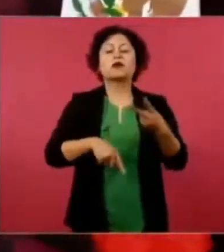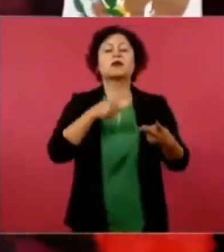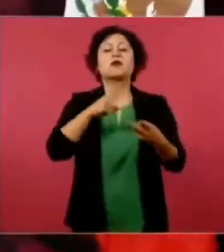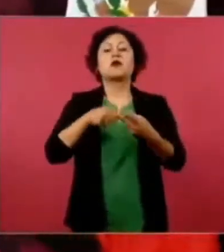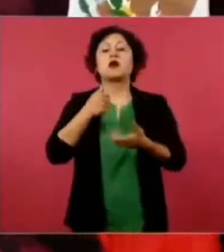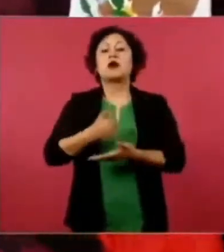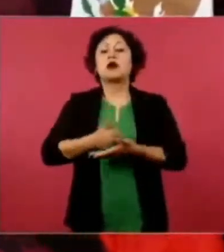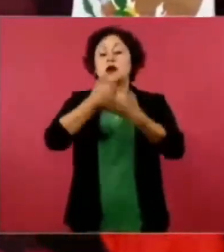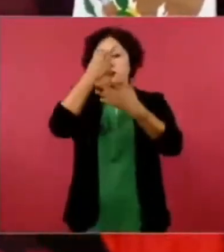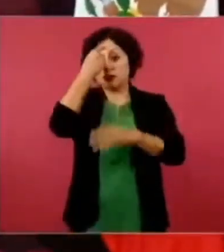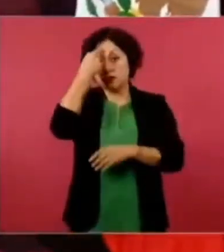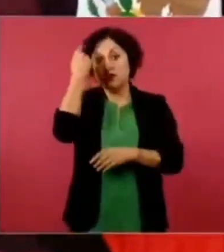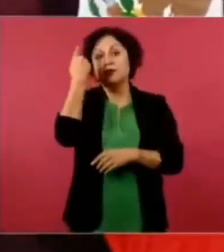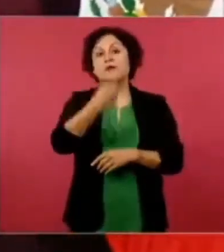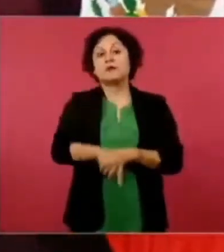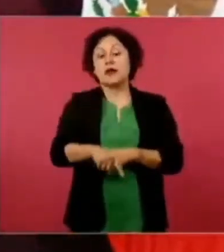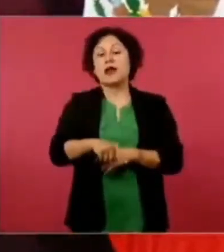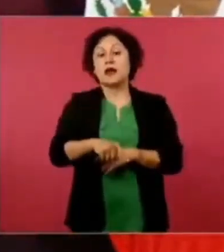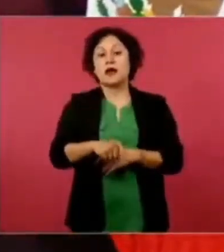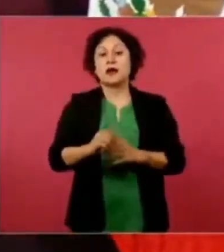democracia,